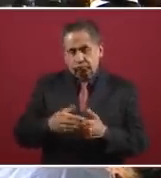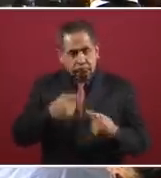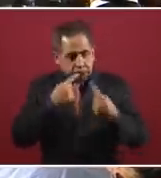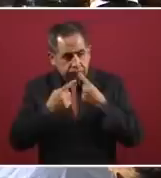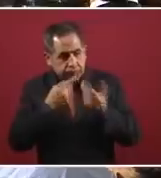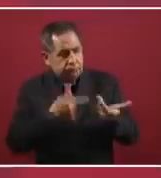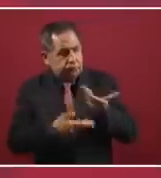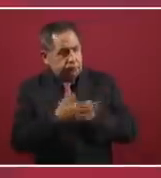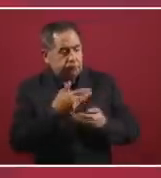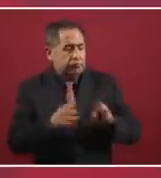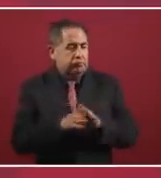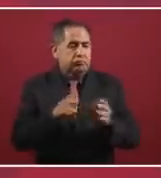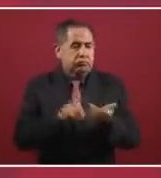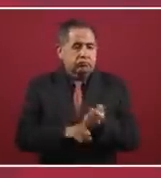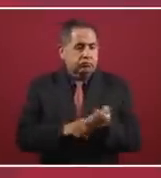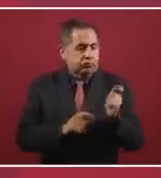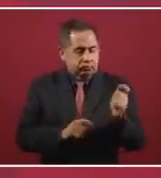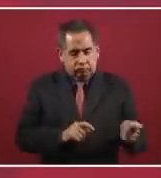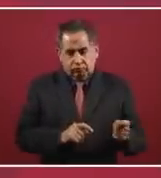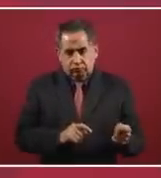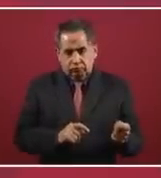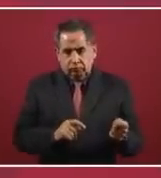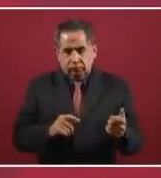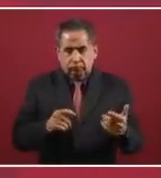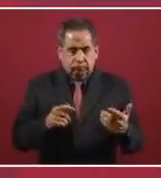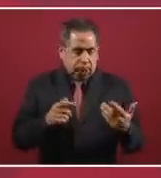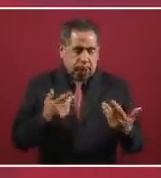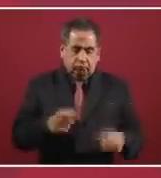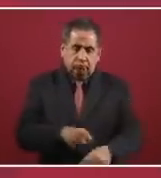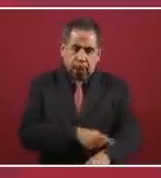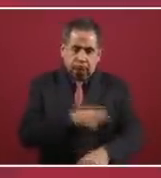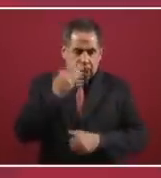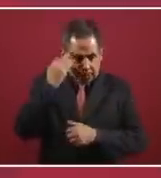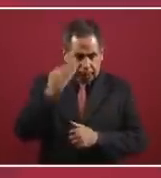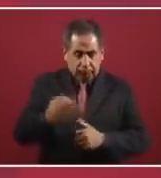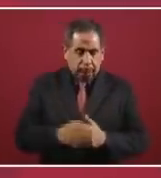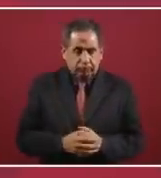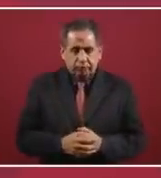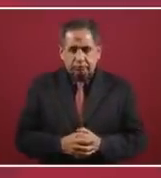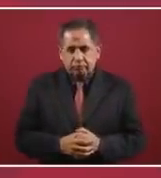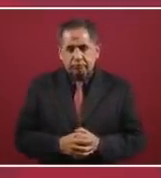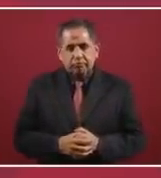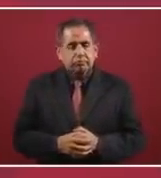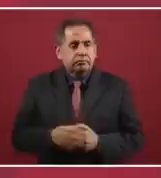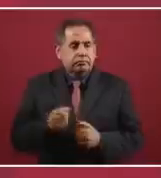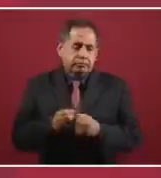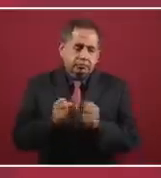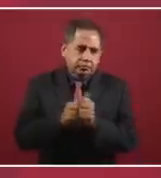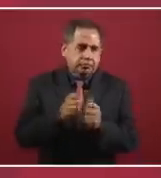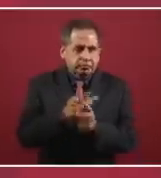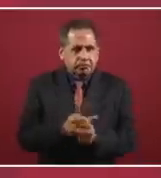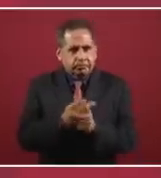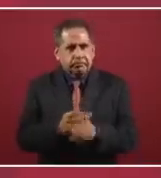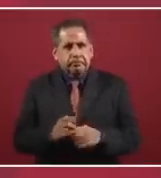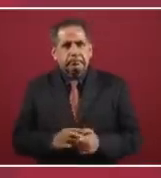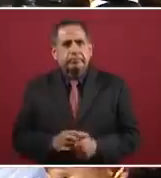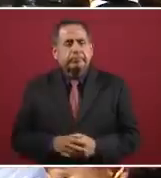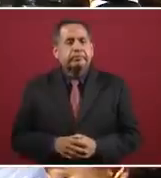dialogando. Todo esto lleva mucho tiempo y es de paciencia.